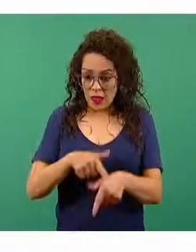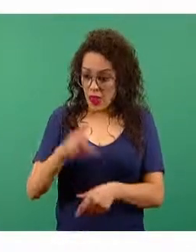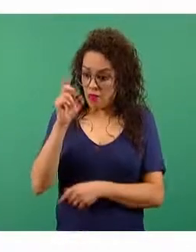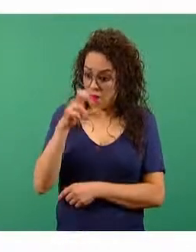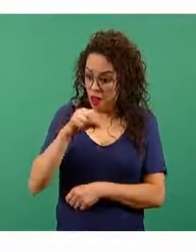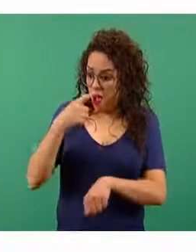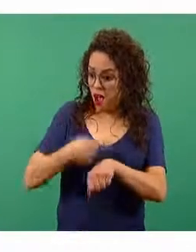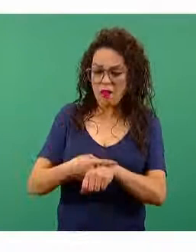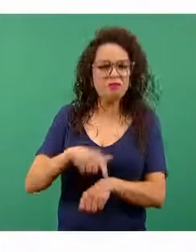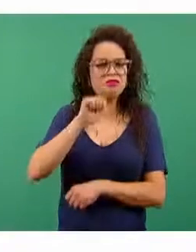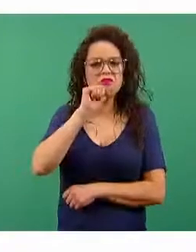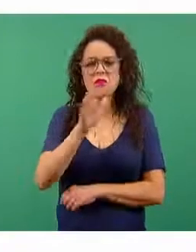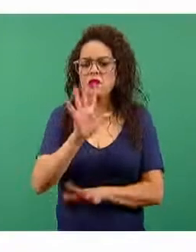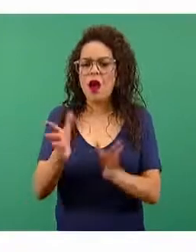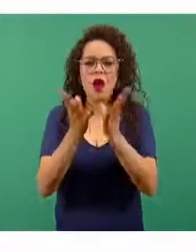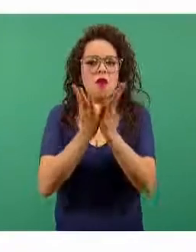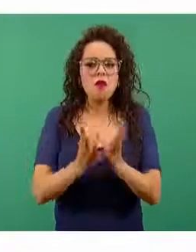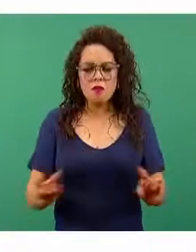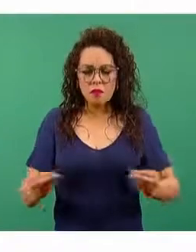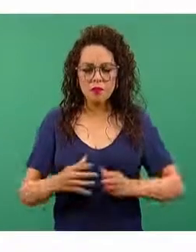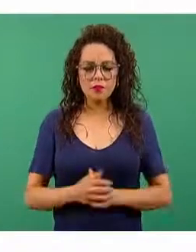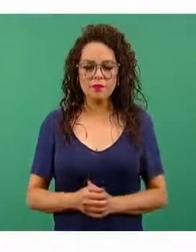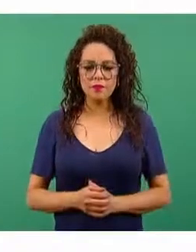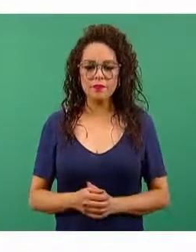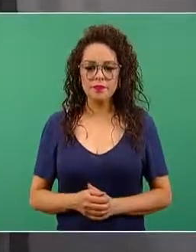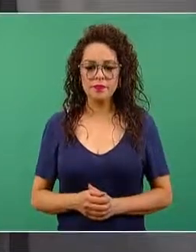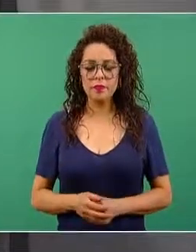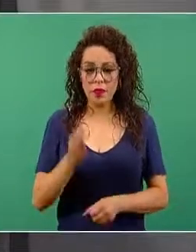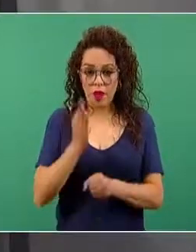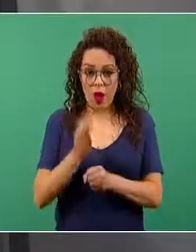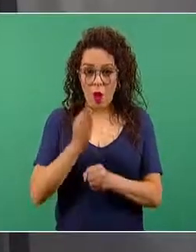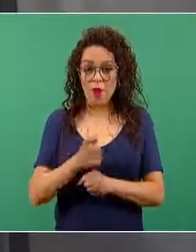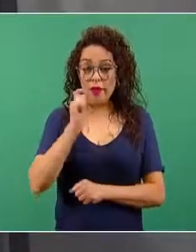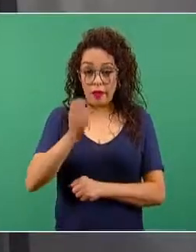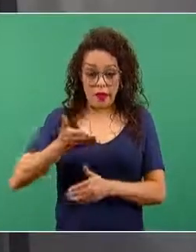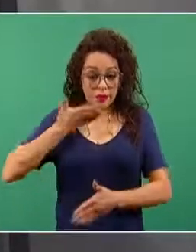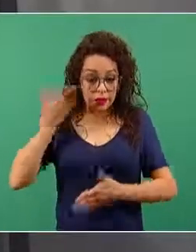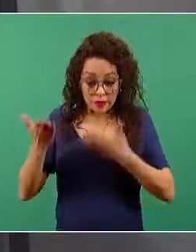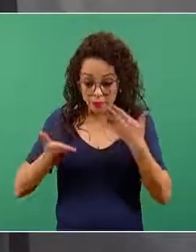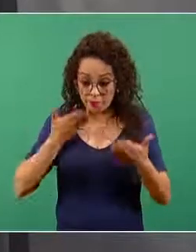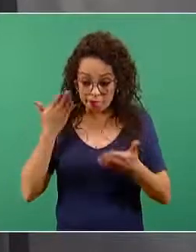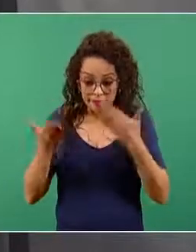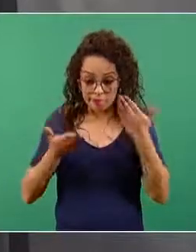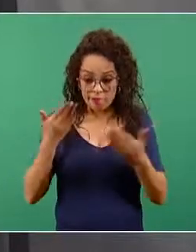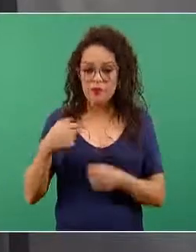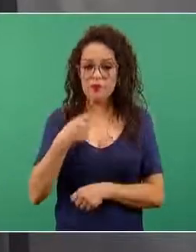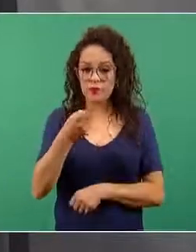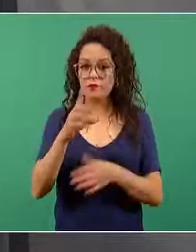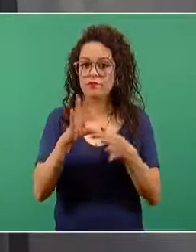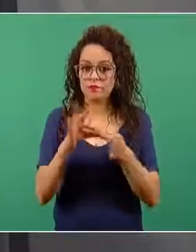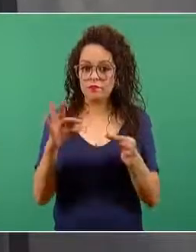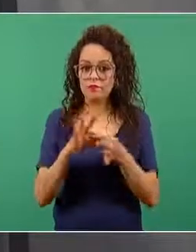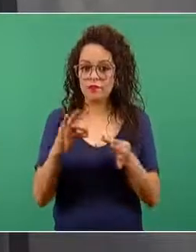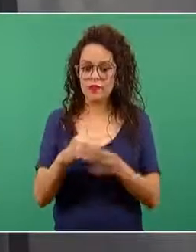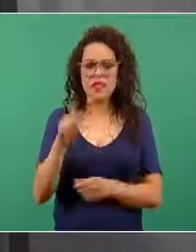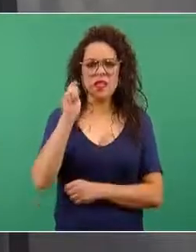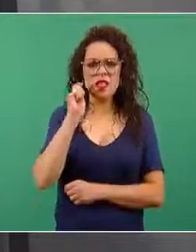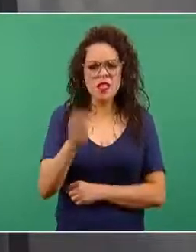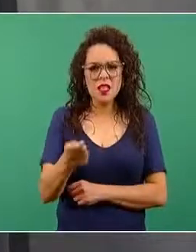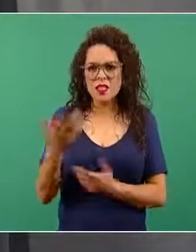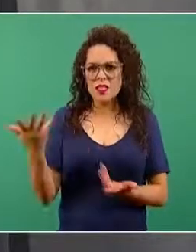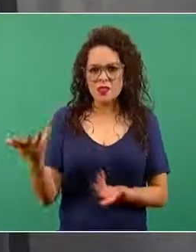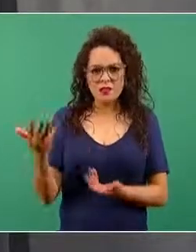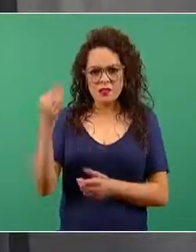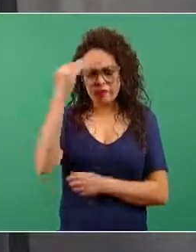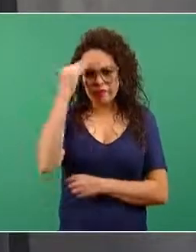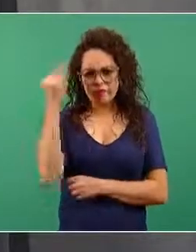queremos comentar uno de los eventos que está bajo estudio y es un muy lamentable evento fatal que se presentó